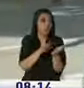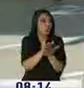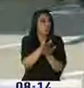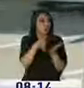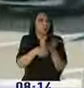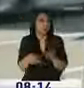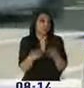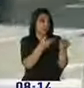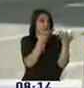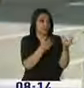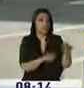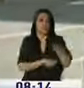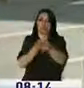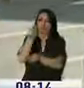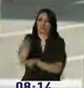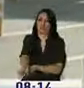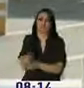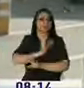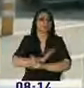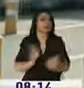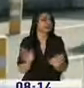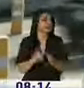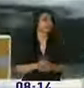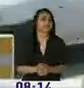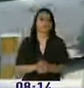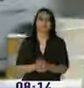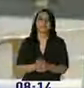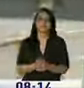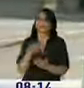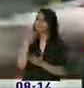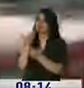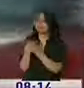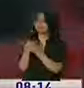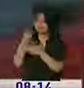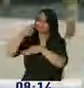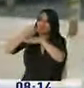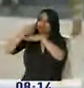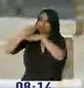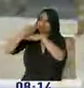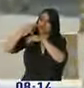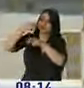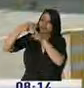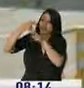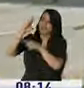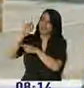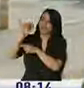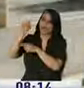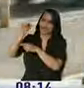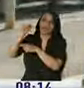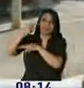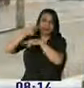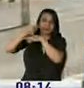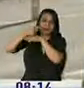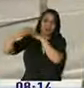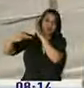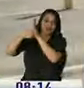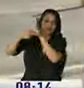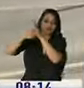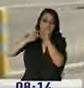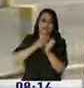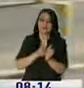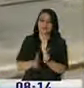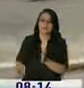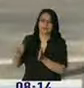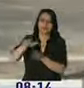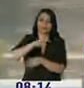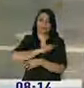habilitantes y el dinero indicado. Bien, muchísimas gracias a Carlos Armijos, él es gerente de terminales y estacionamientos.